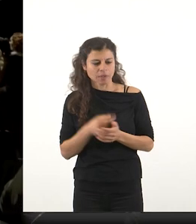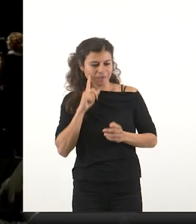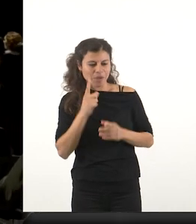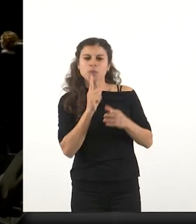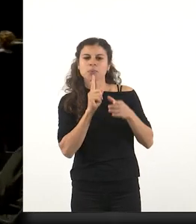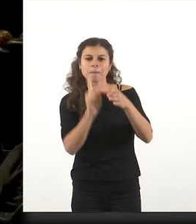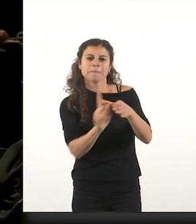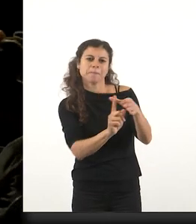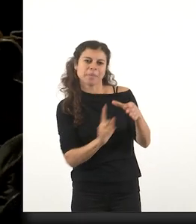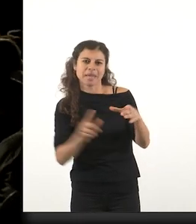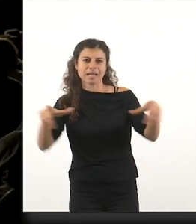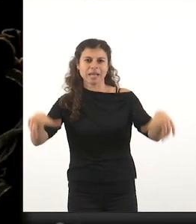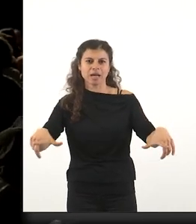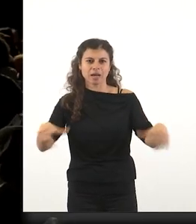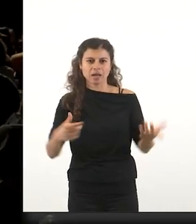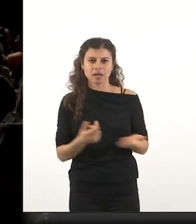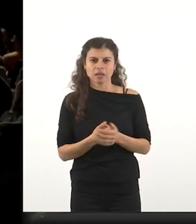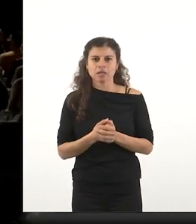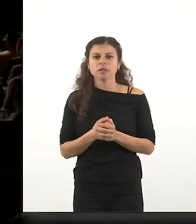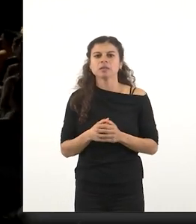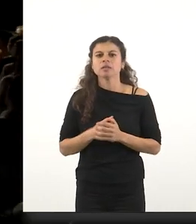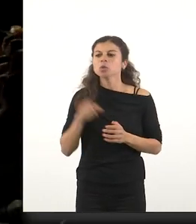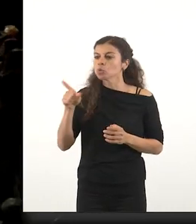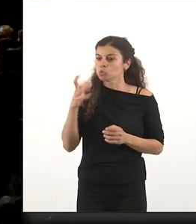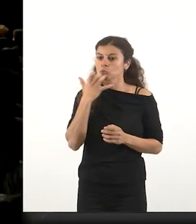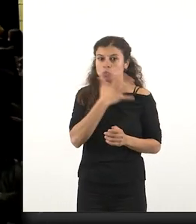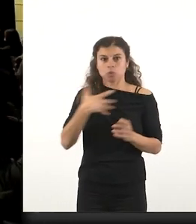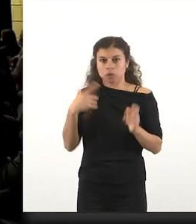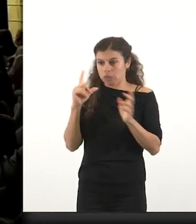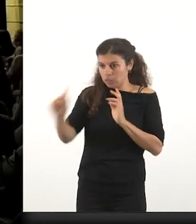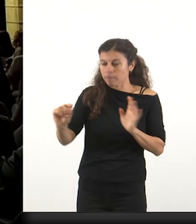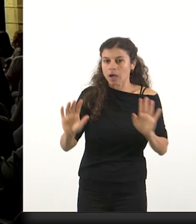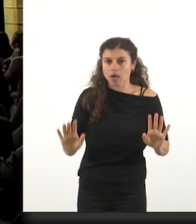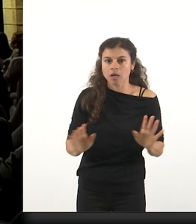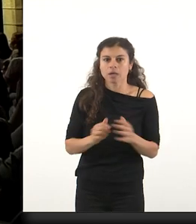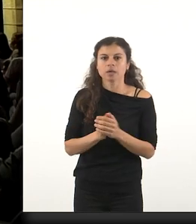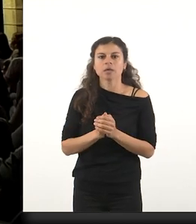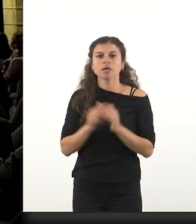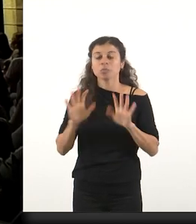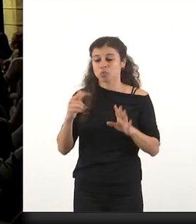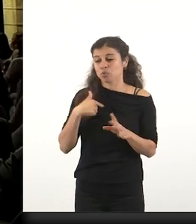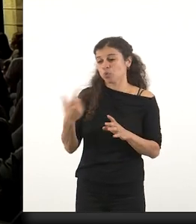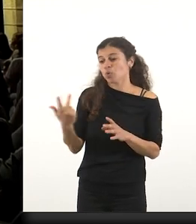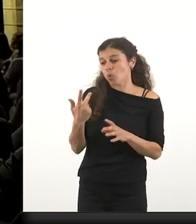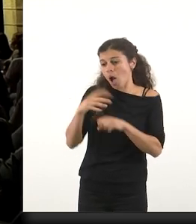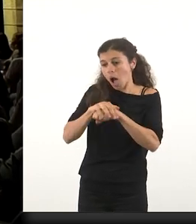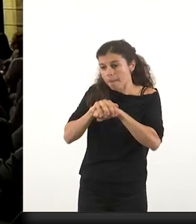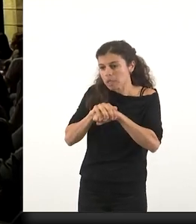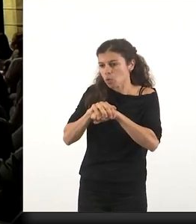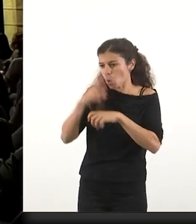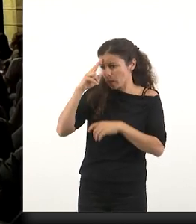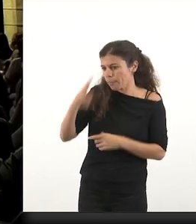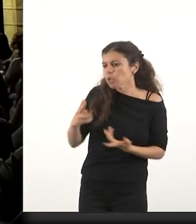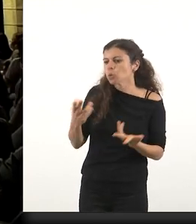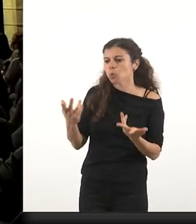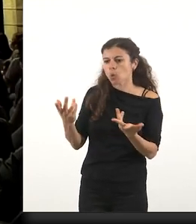¿qué? Tú cuando quieras irte te vas, que ese canto no te agobia mucho. Pero vamos, que yo desde que somos amigos, como nos respetamos y nos contamos las